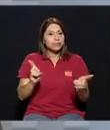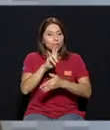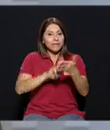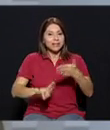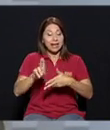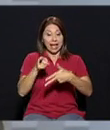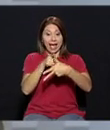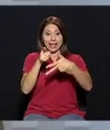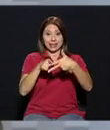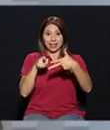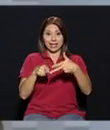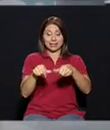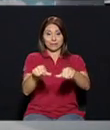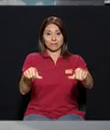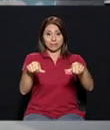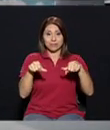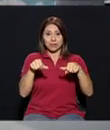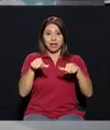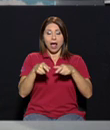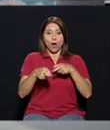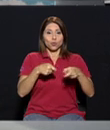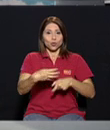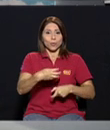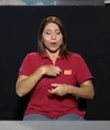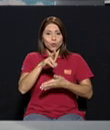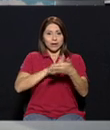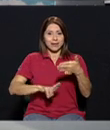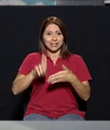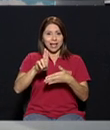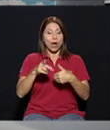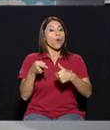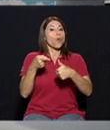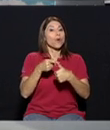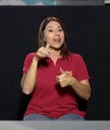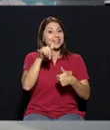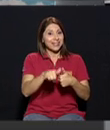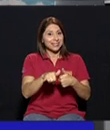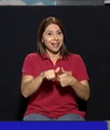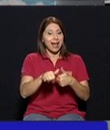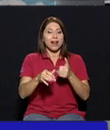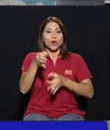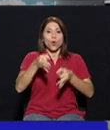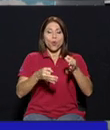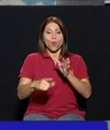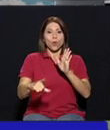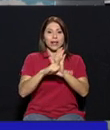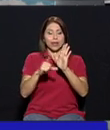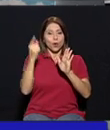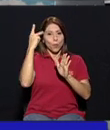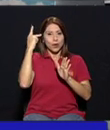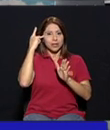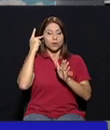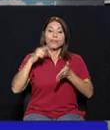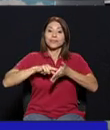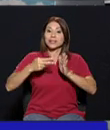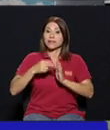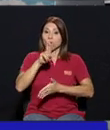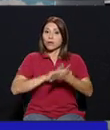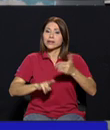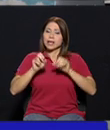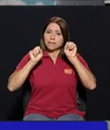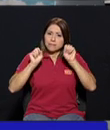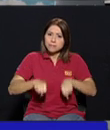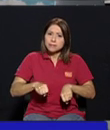Hay 3 dimensiones de la autonomía universitaria. Una es esta, lo jurídico-político, es decir, la capacidad de la universidad